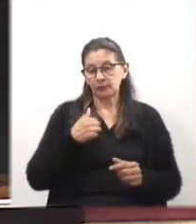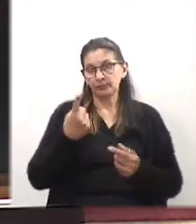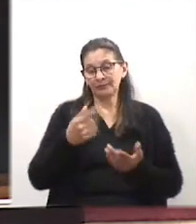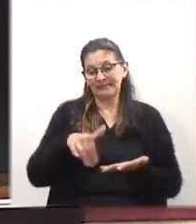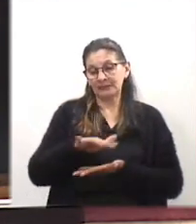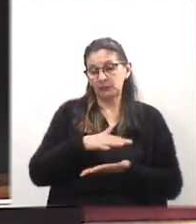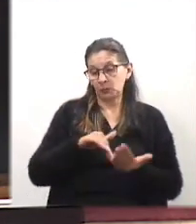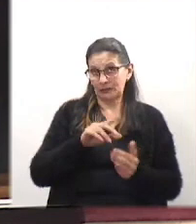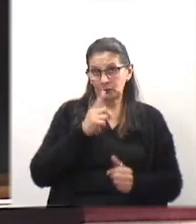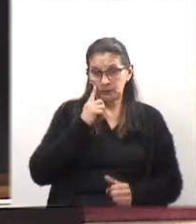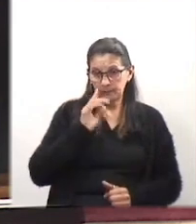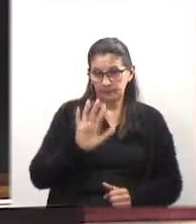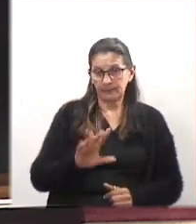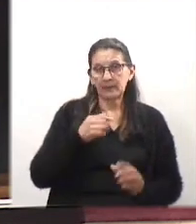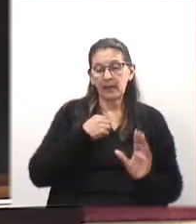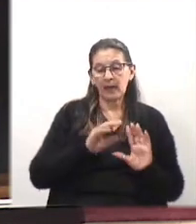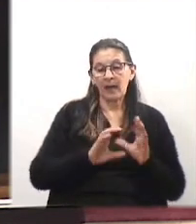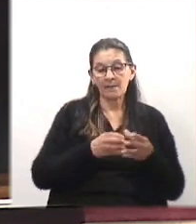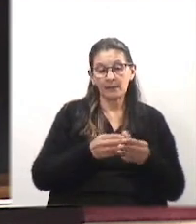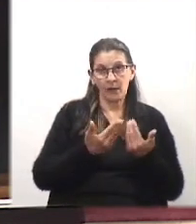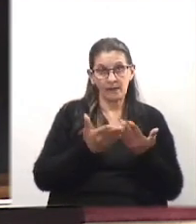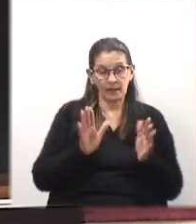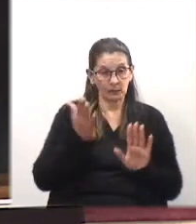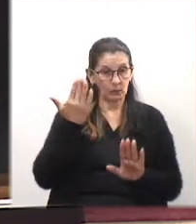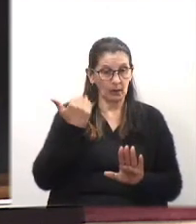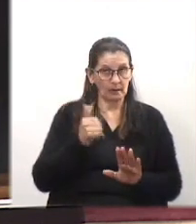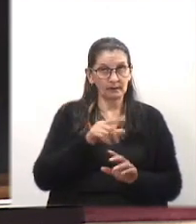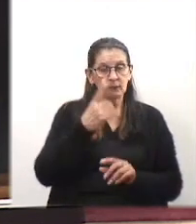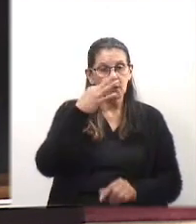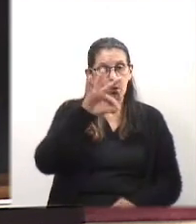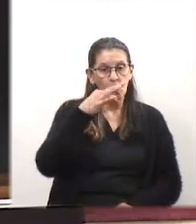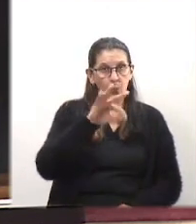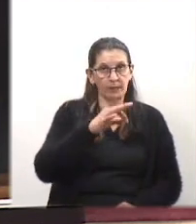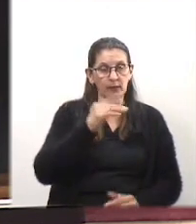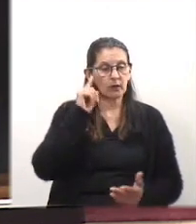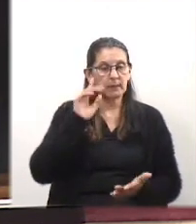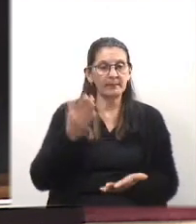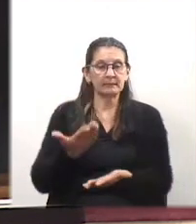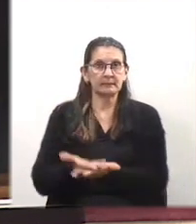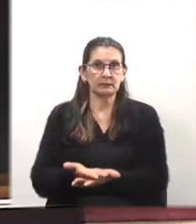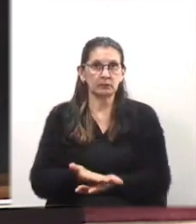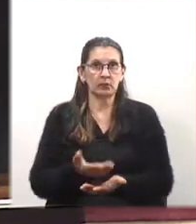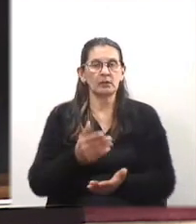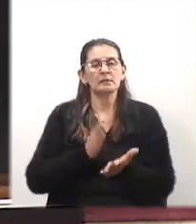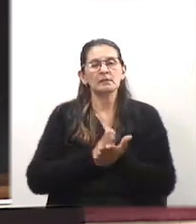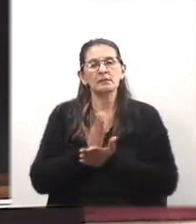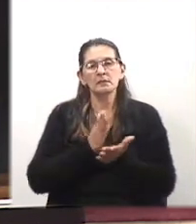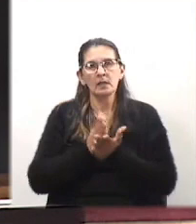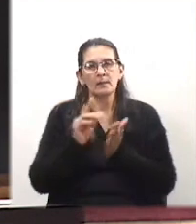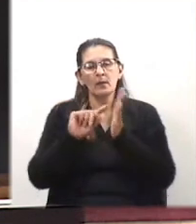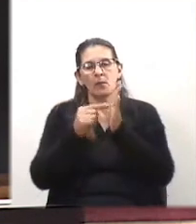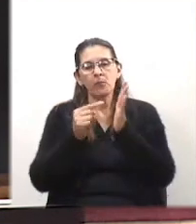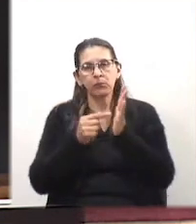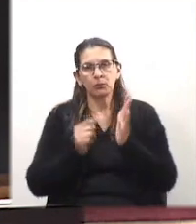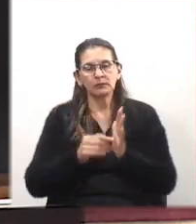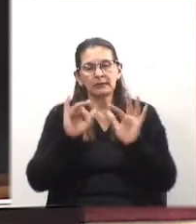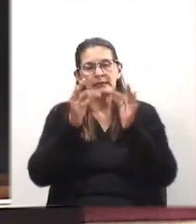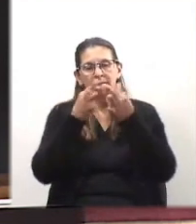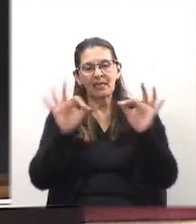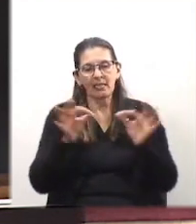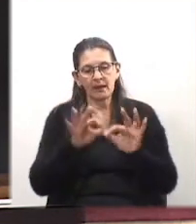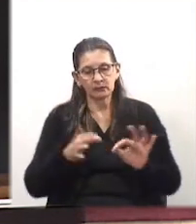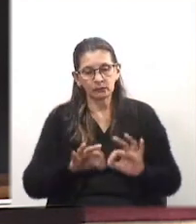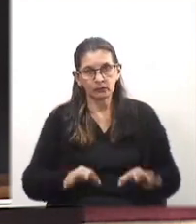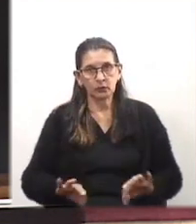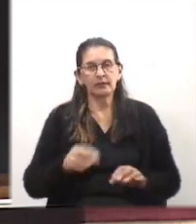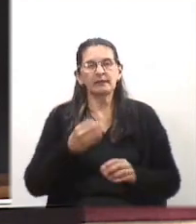una situación. Cabildo Abierto, ante la coalición, fue el único partido que ha presentado siempre los punteos y redacciones completas